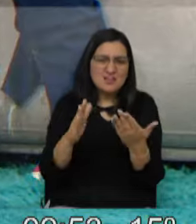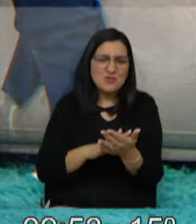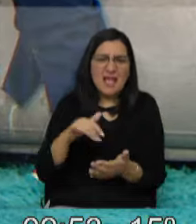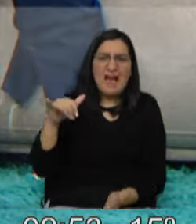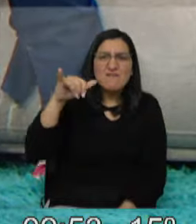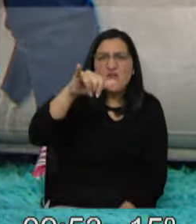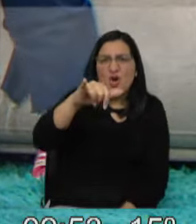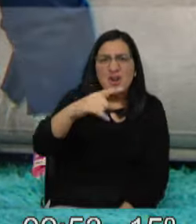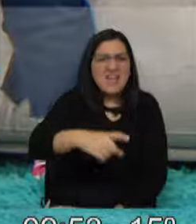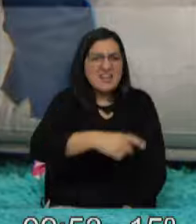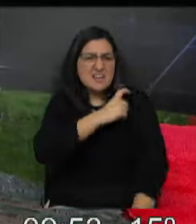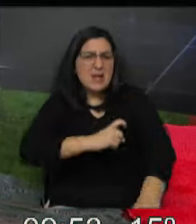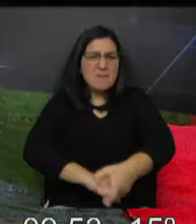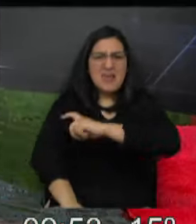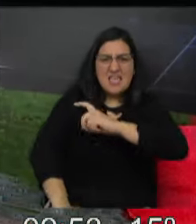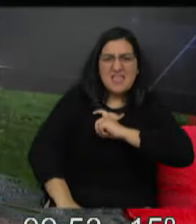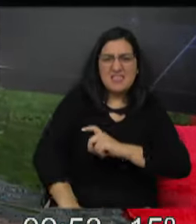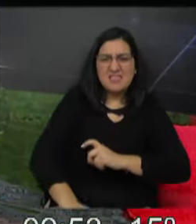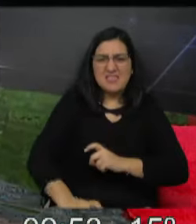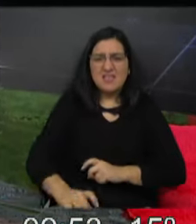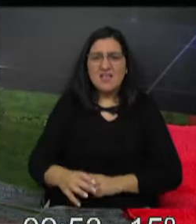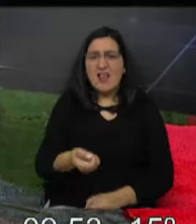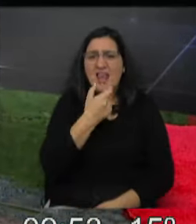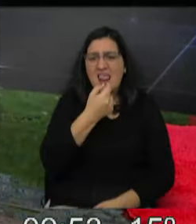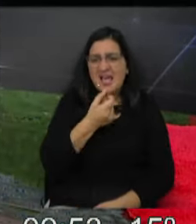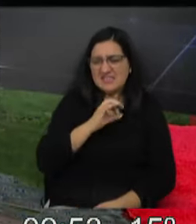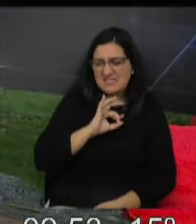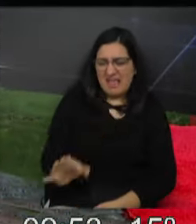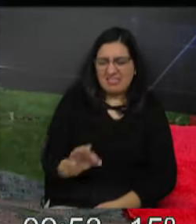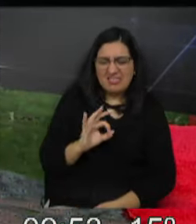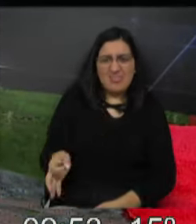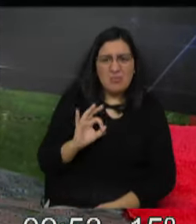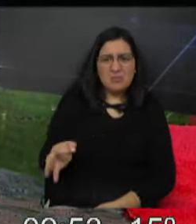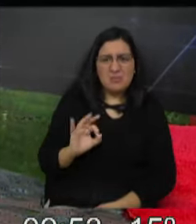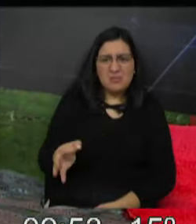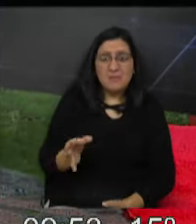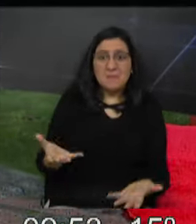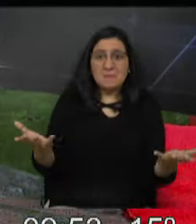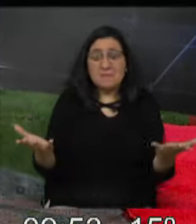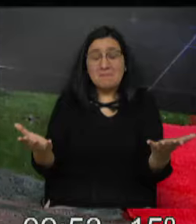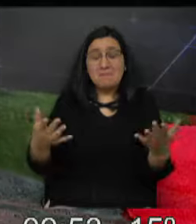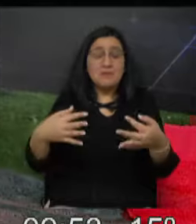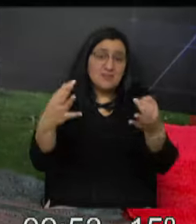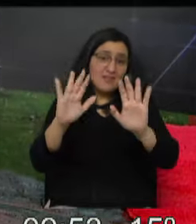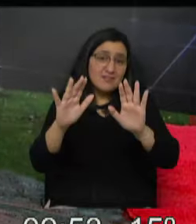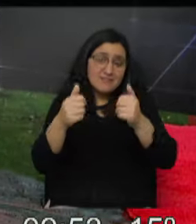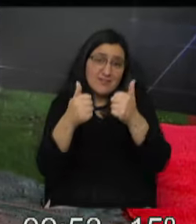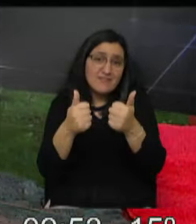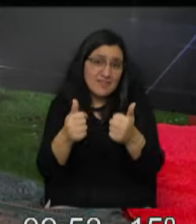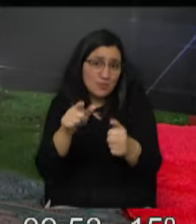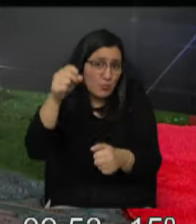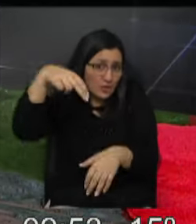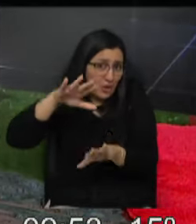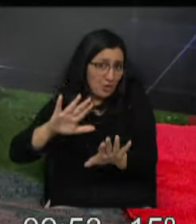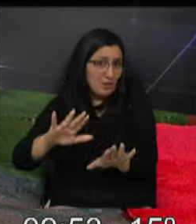al repelente. Pero está bien, JP, es tu opinión. Y acá cada uno puede dar su opinión. Y si a vos lo